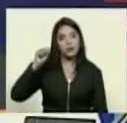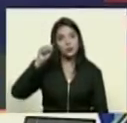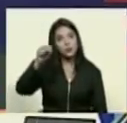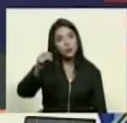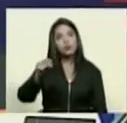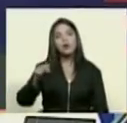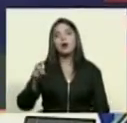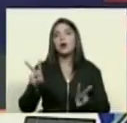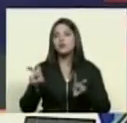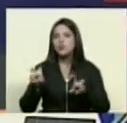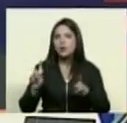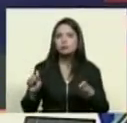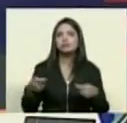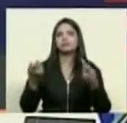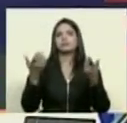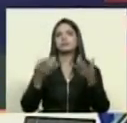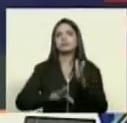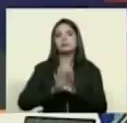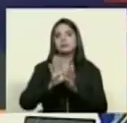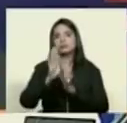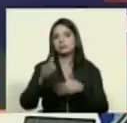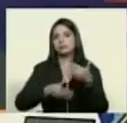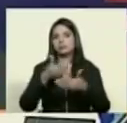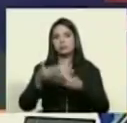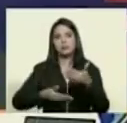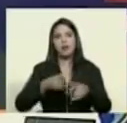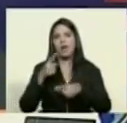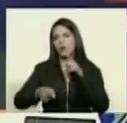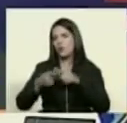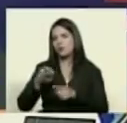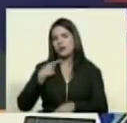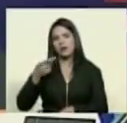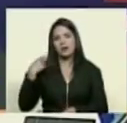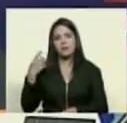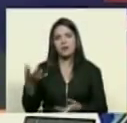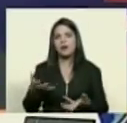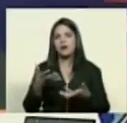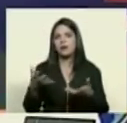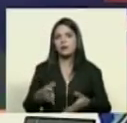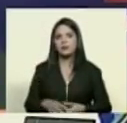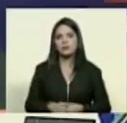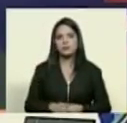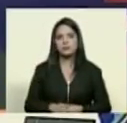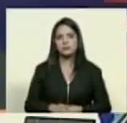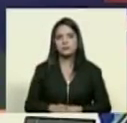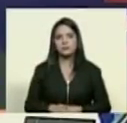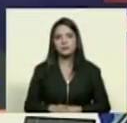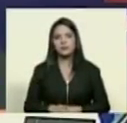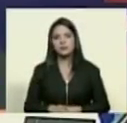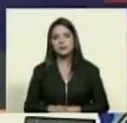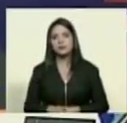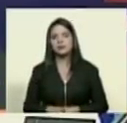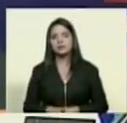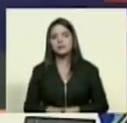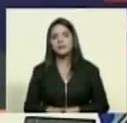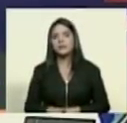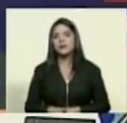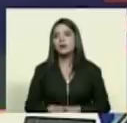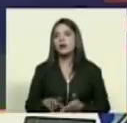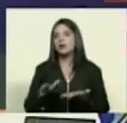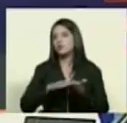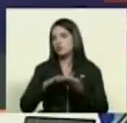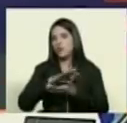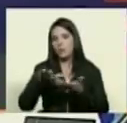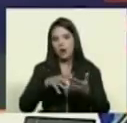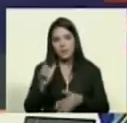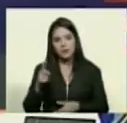a renovar la flota, a recuperar la flota que se deterioró, que se dañó o que quemaron, a resolver de manera definitiva el problema de transporte,